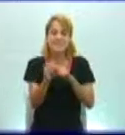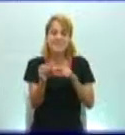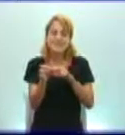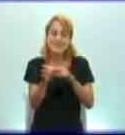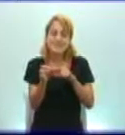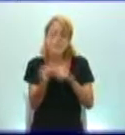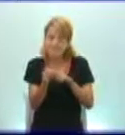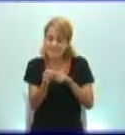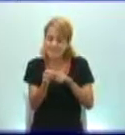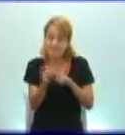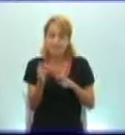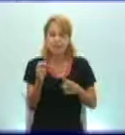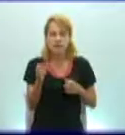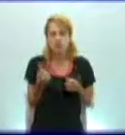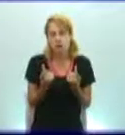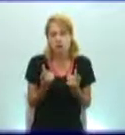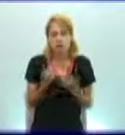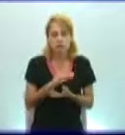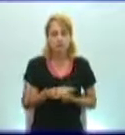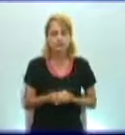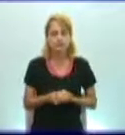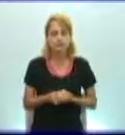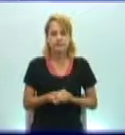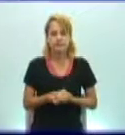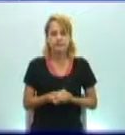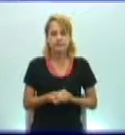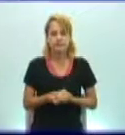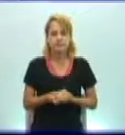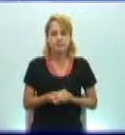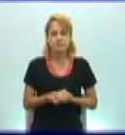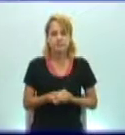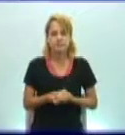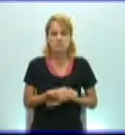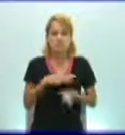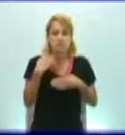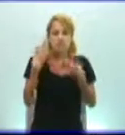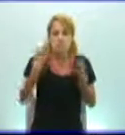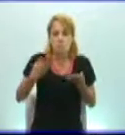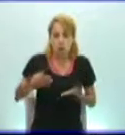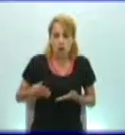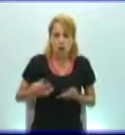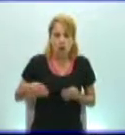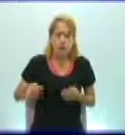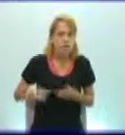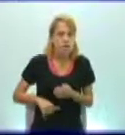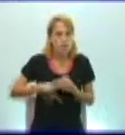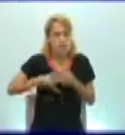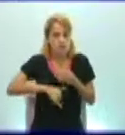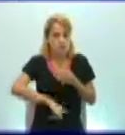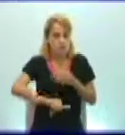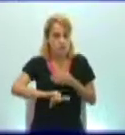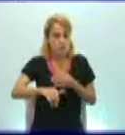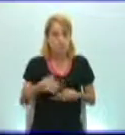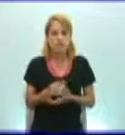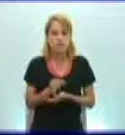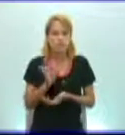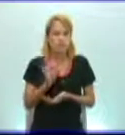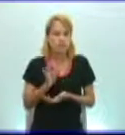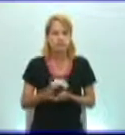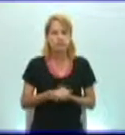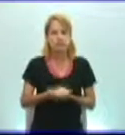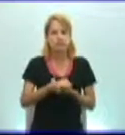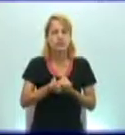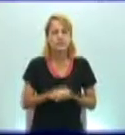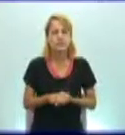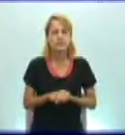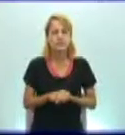cubierta de células epidérmicas. Se destruye y se renueva constantemente a medida que la raíz va